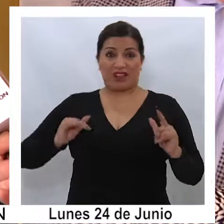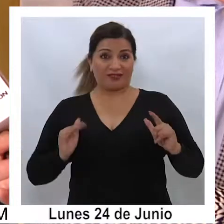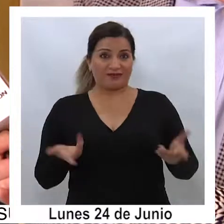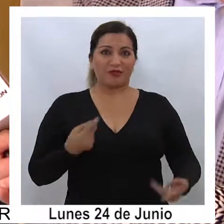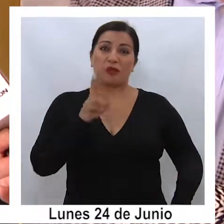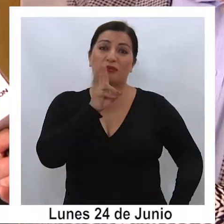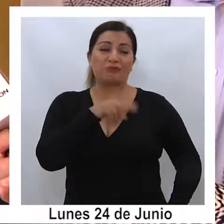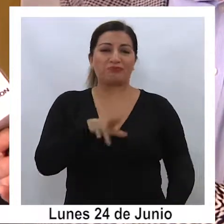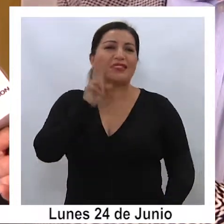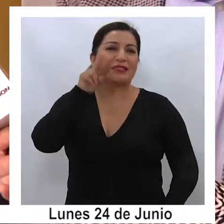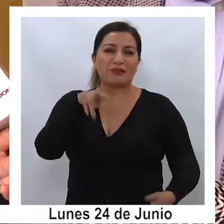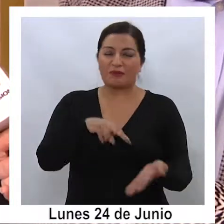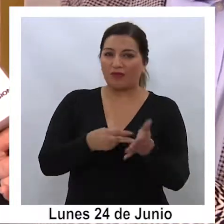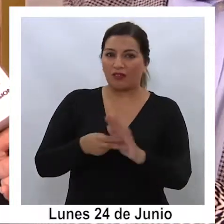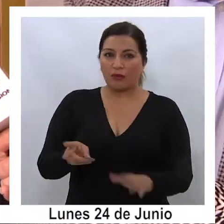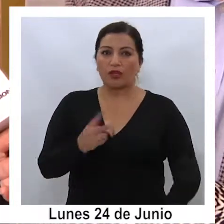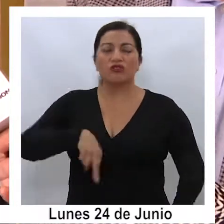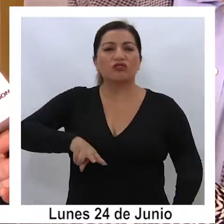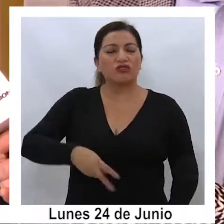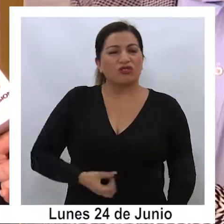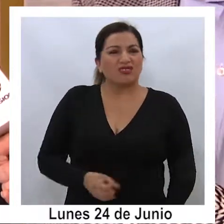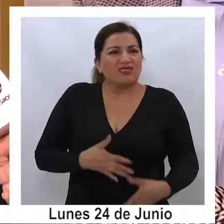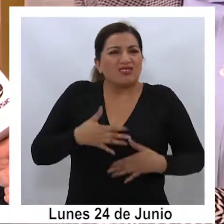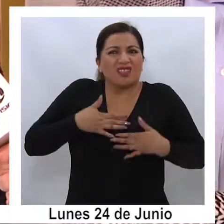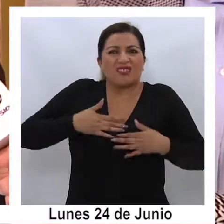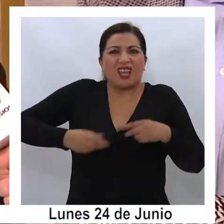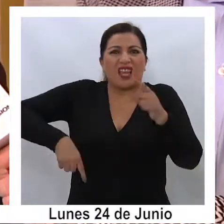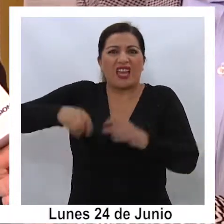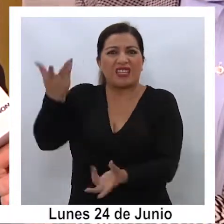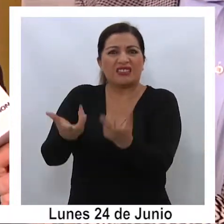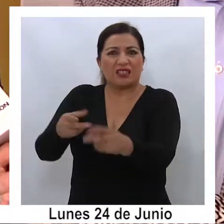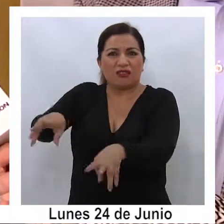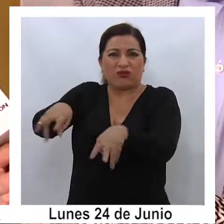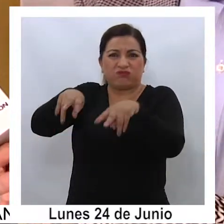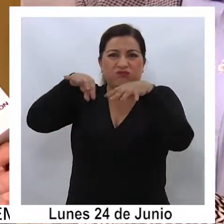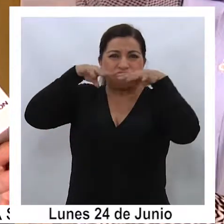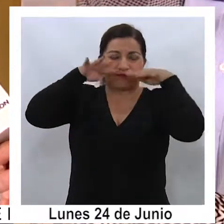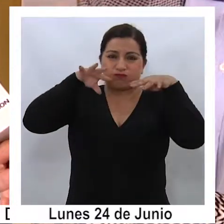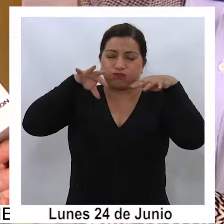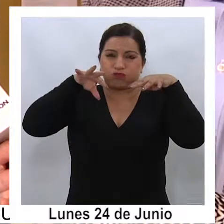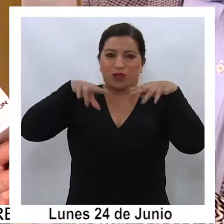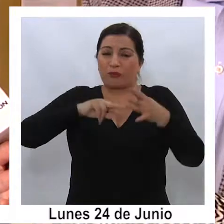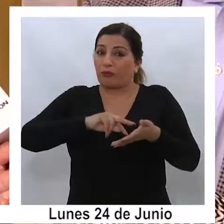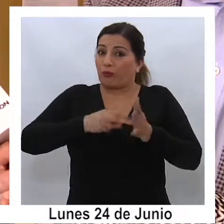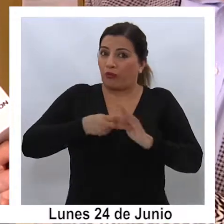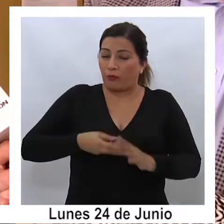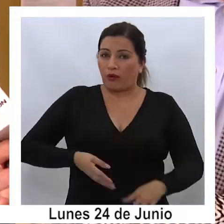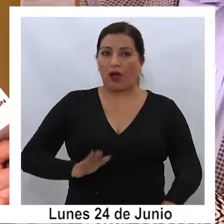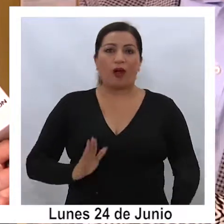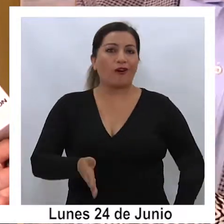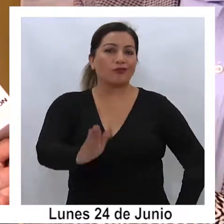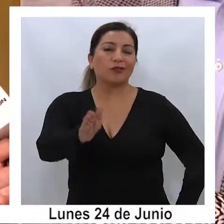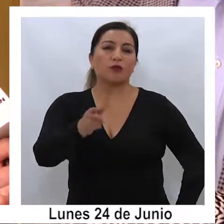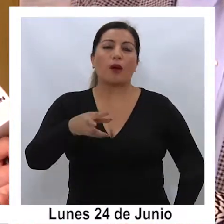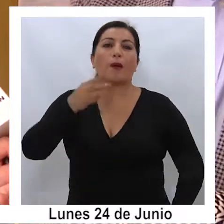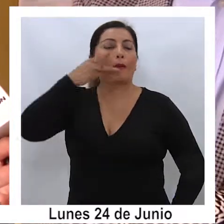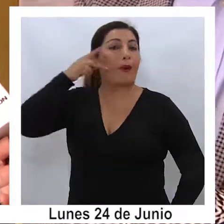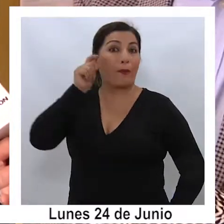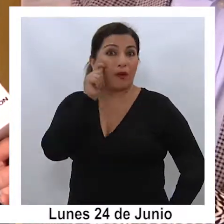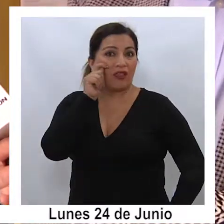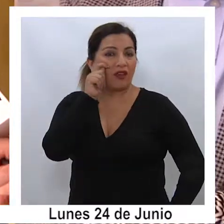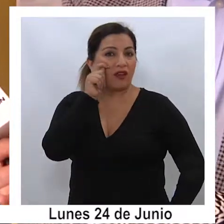todavía se siente la secuela del incendio de la azufrera, donde aún hay apoderados que tienen que